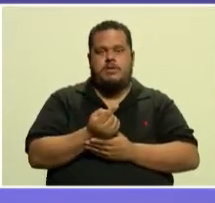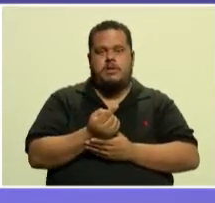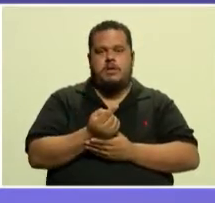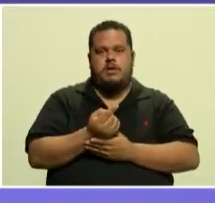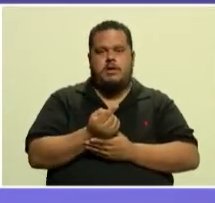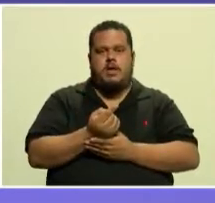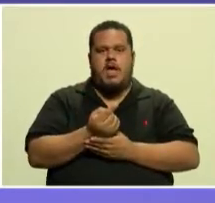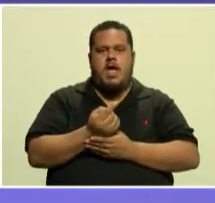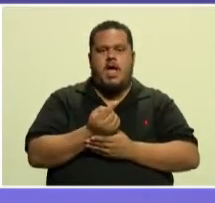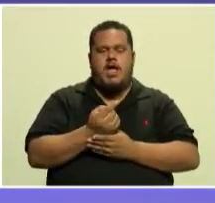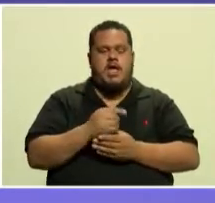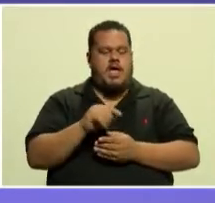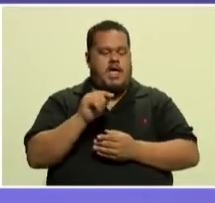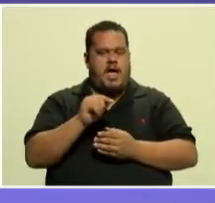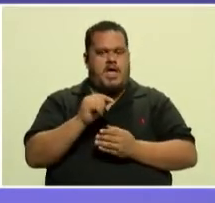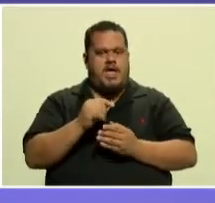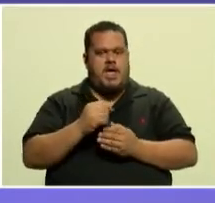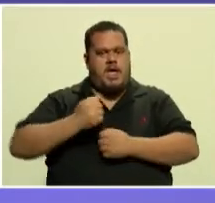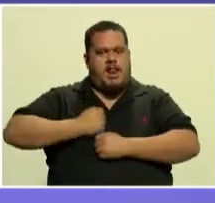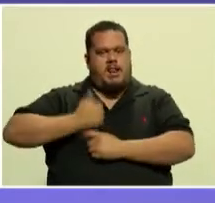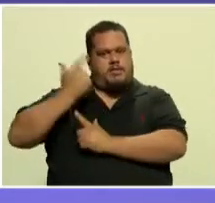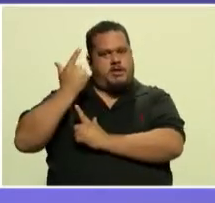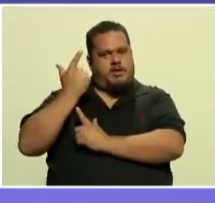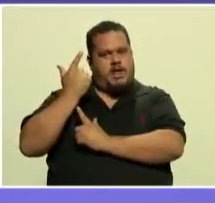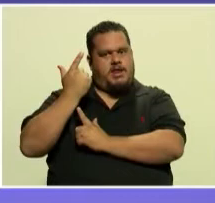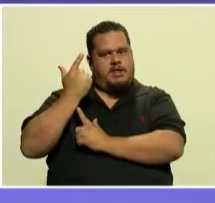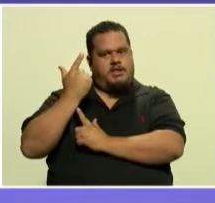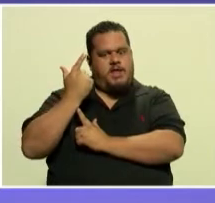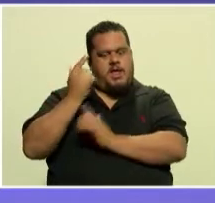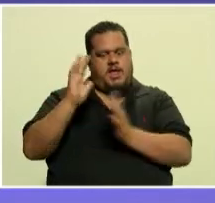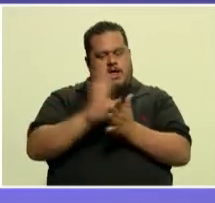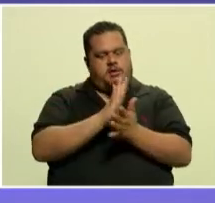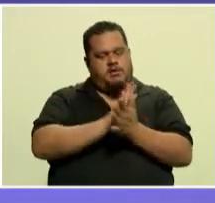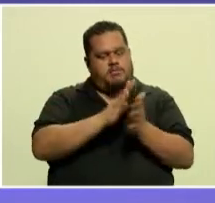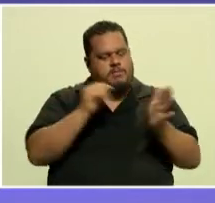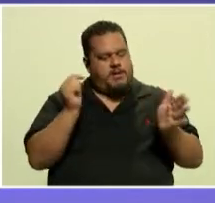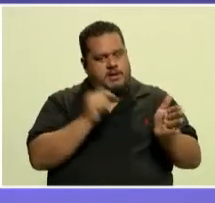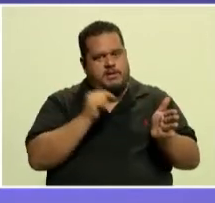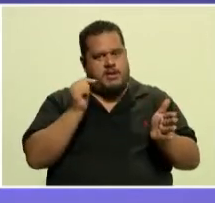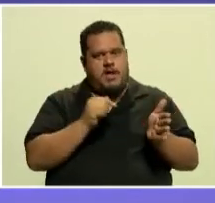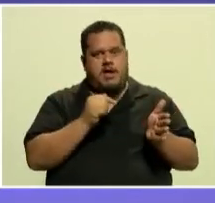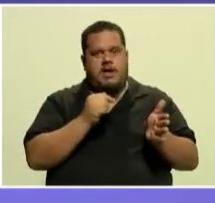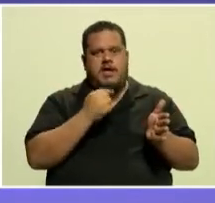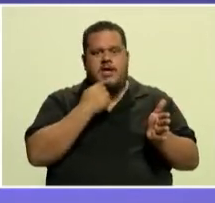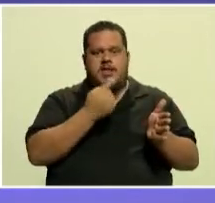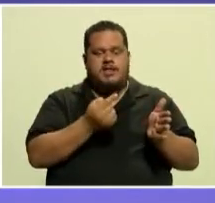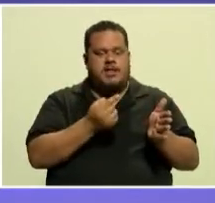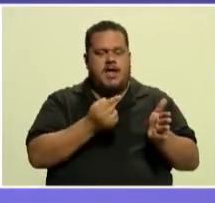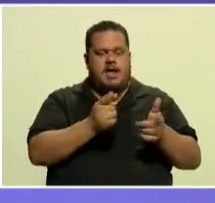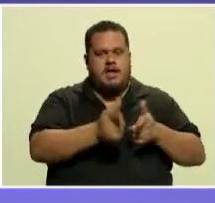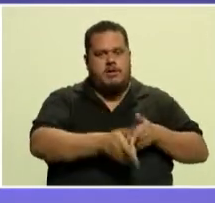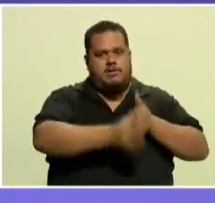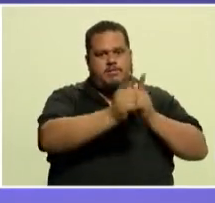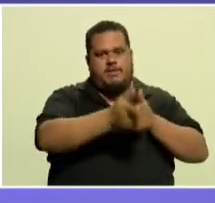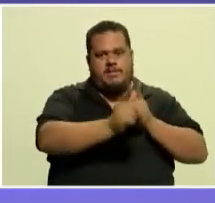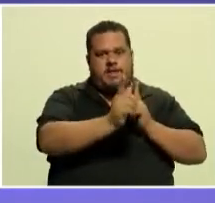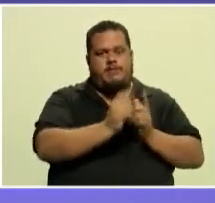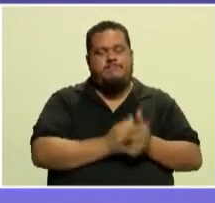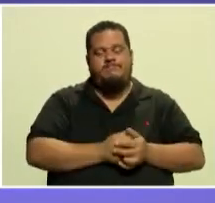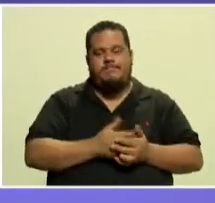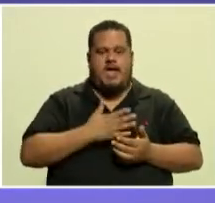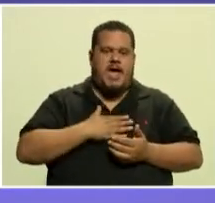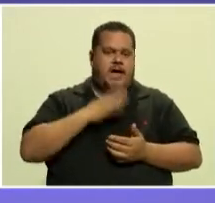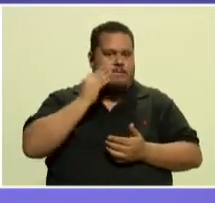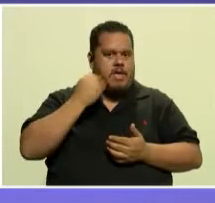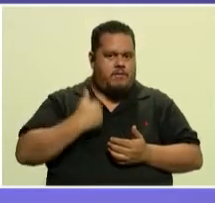registros militares y confirmaron que lo habían matado, que lo habían asesinado, ¿verdad? Que no